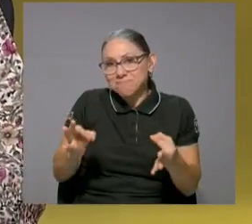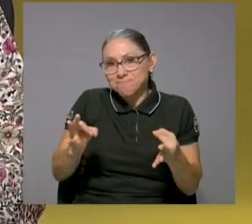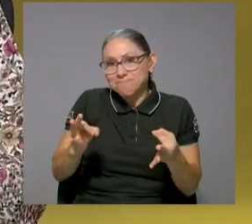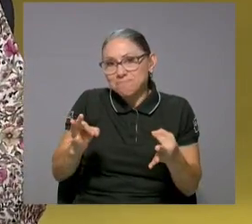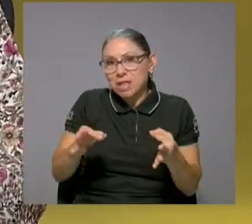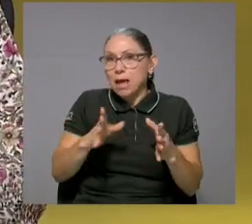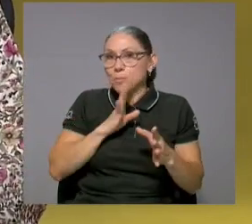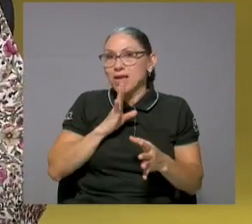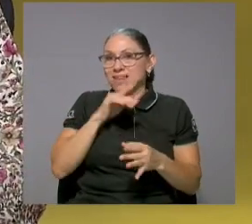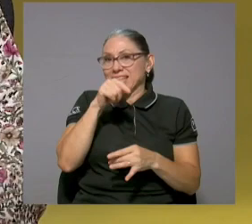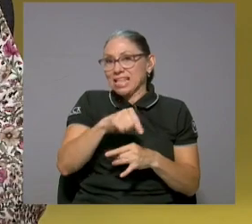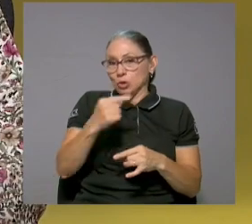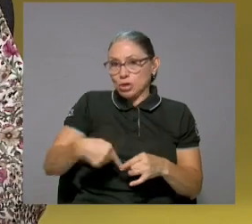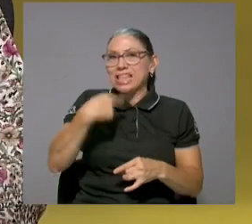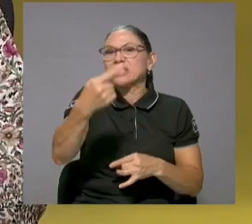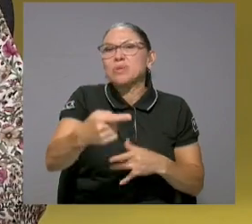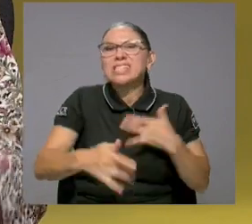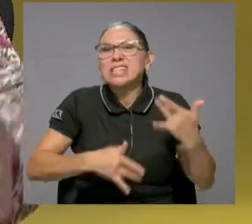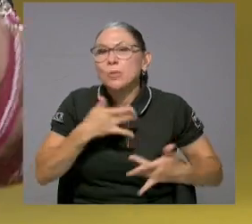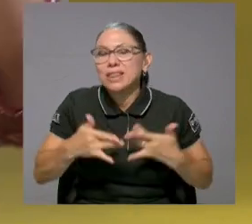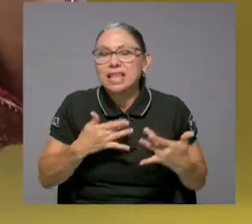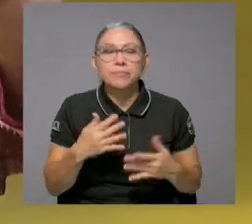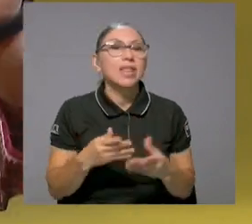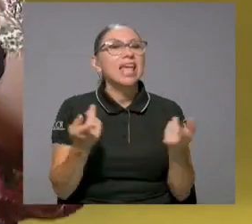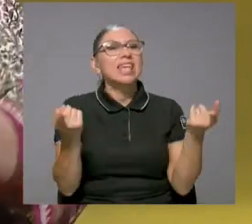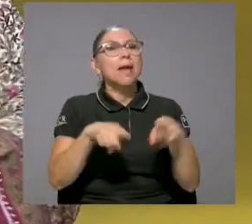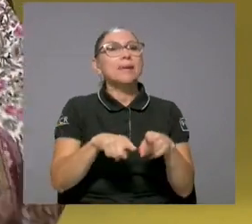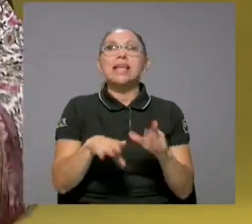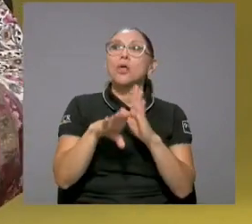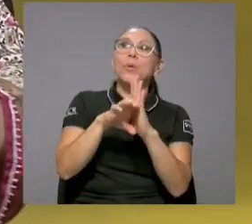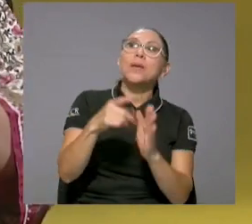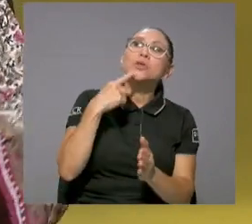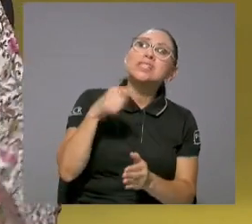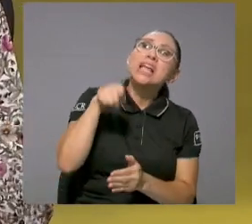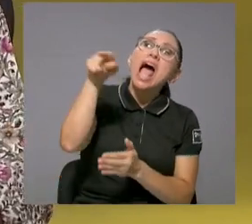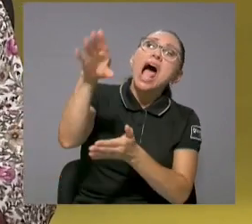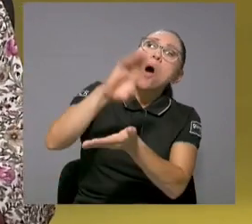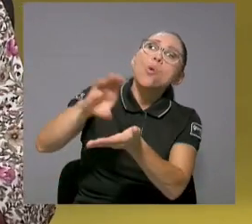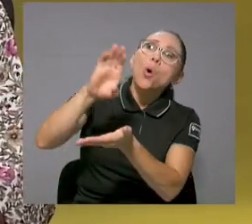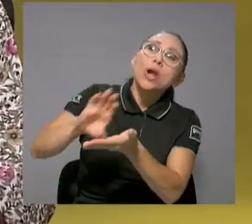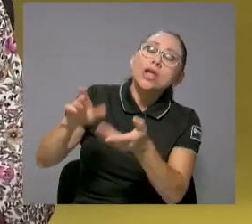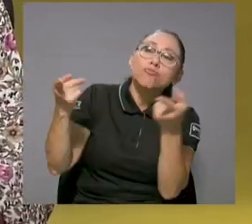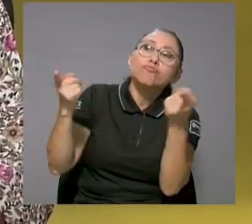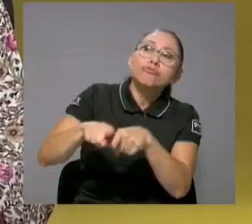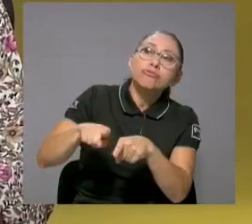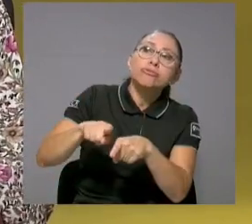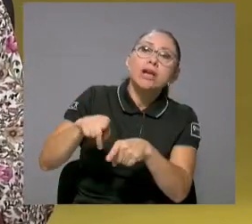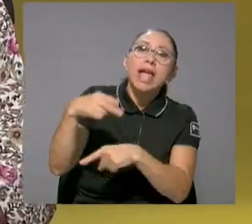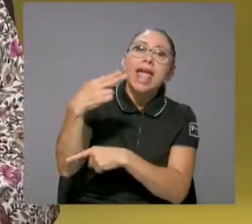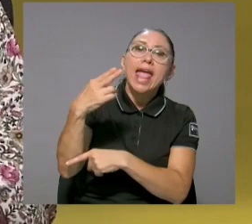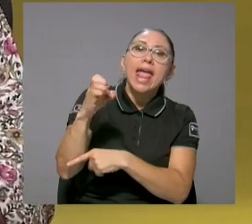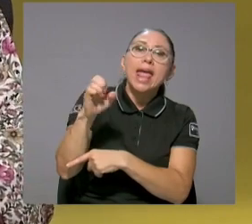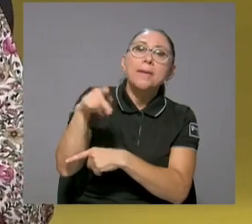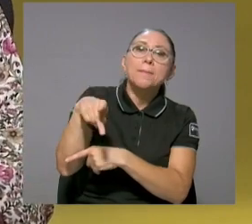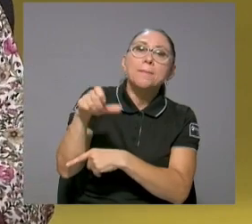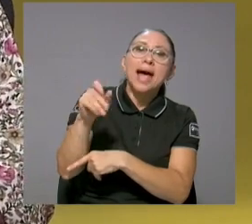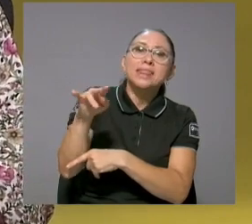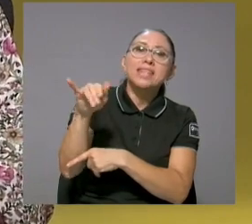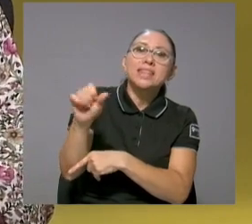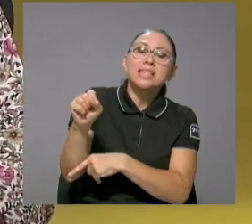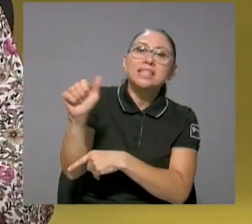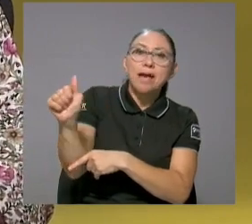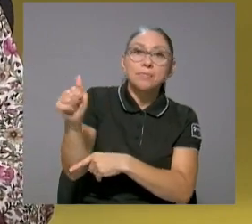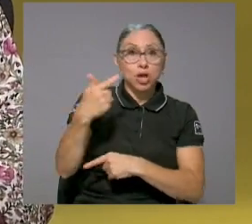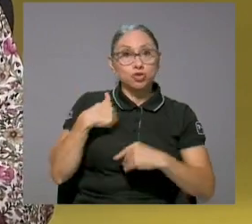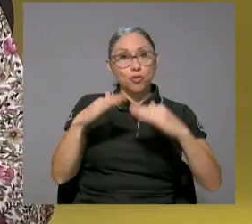sintomatología. ¿Qué es lo que ha pasado? Que de pronto se dice, colegio tal, en tal zona, tantos casos de hepatitis A. Bueno, yo que soy de San Ramón